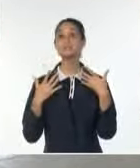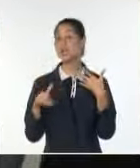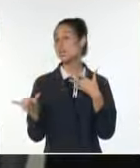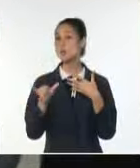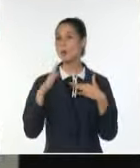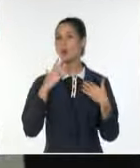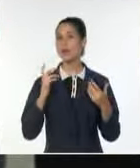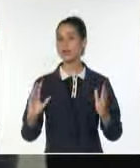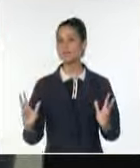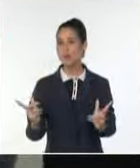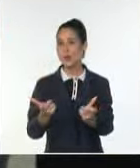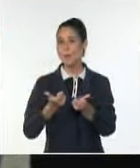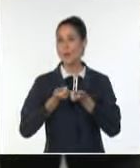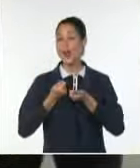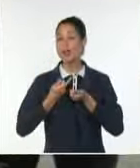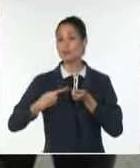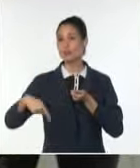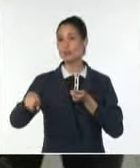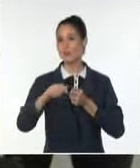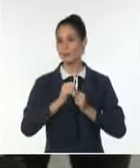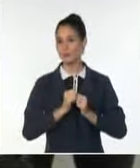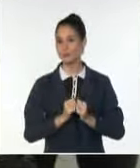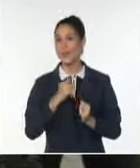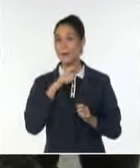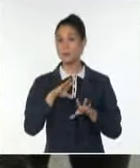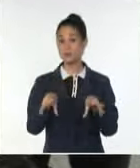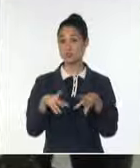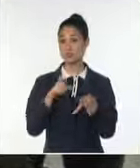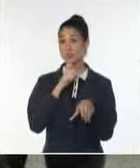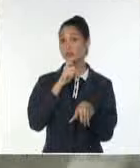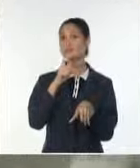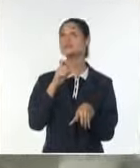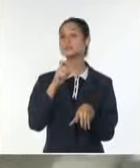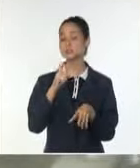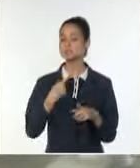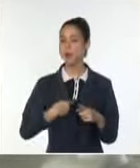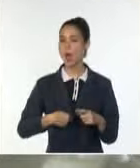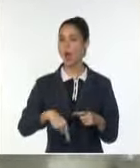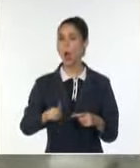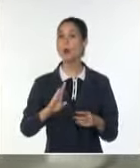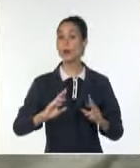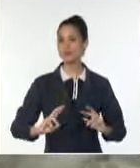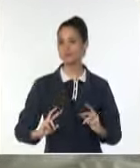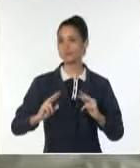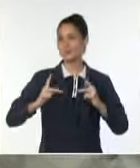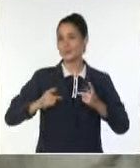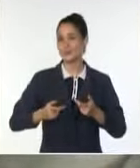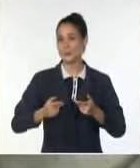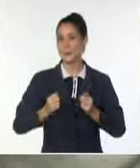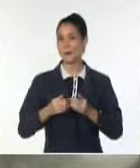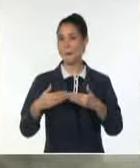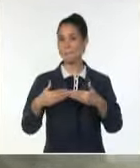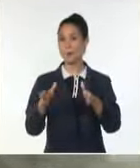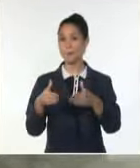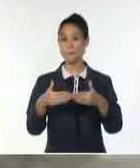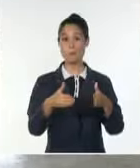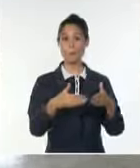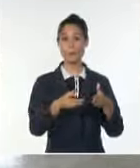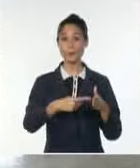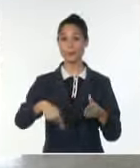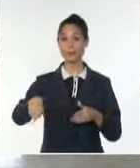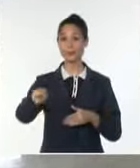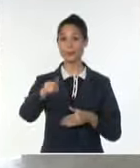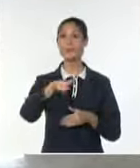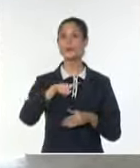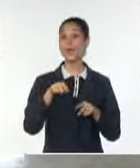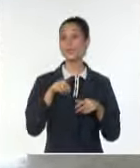tiempos difíciles recuperar algo que se nos había deteriorado está el mérito de la recuperación está el mérito ahora saquemos lecciones ahora que esas